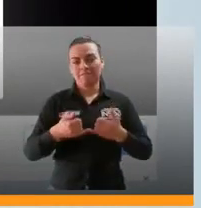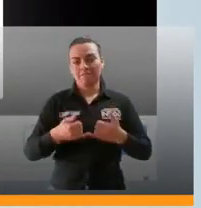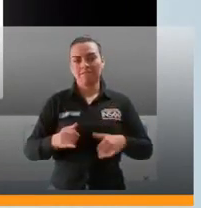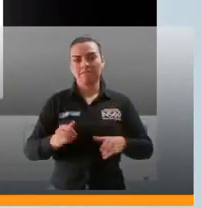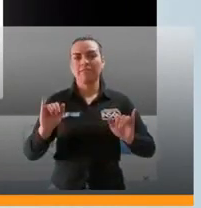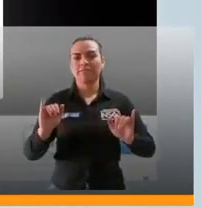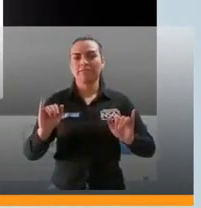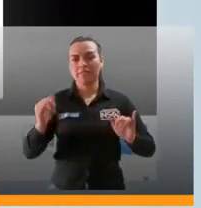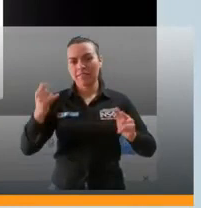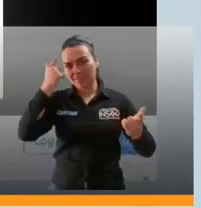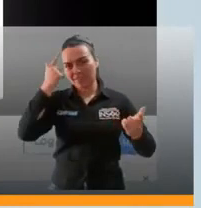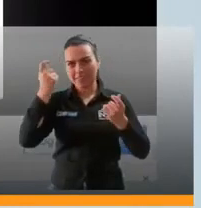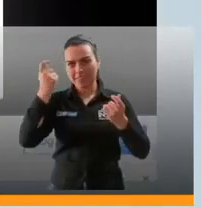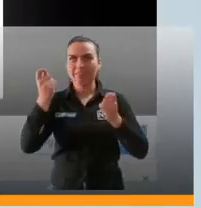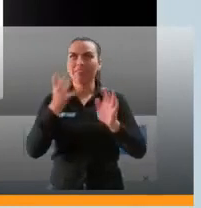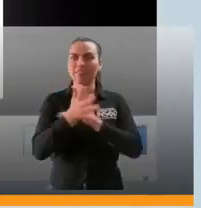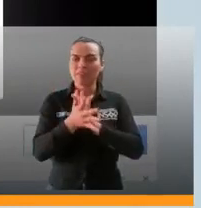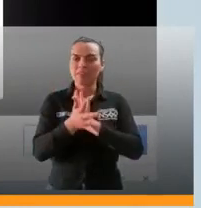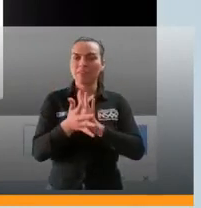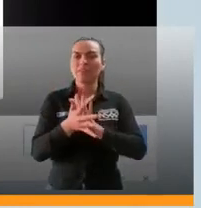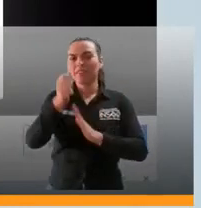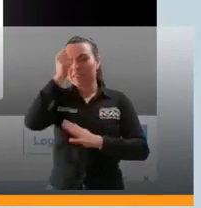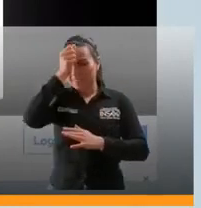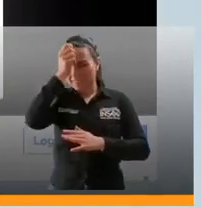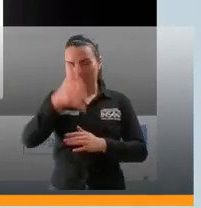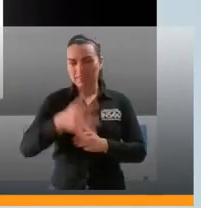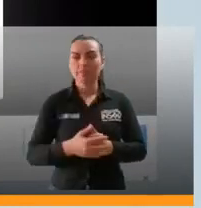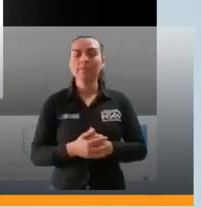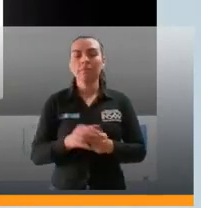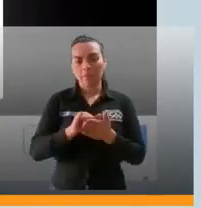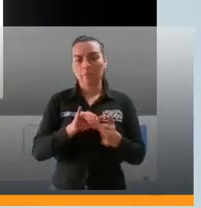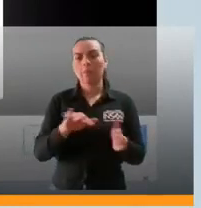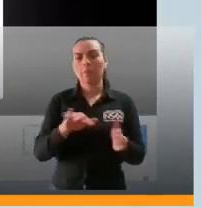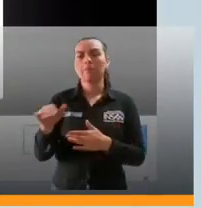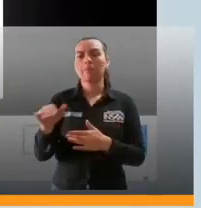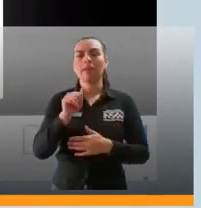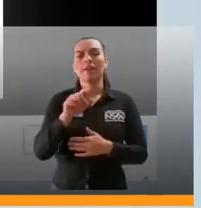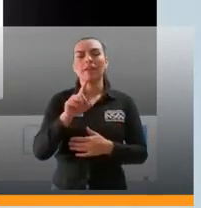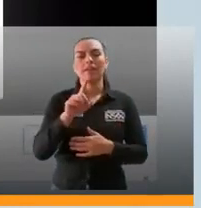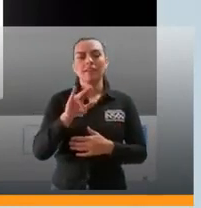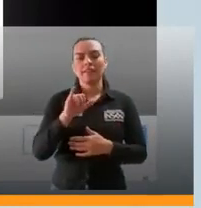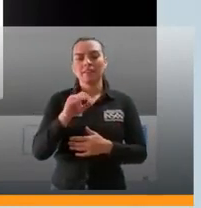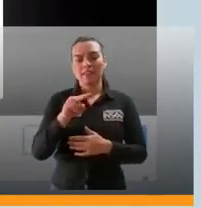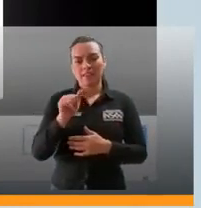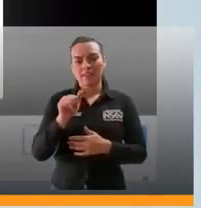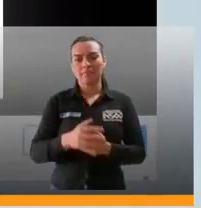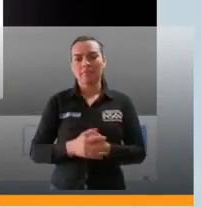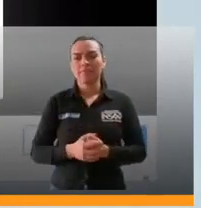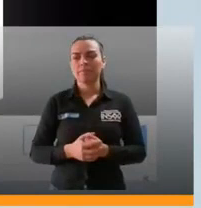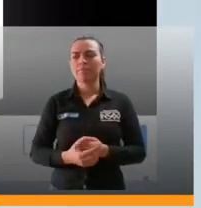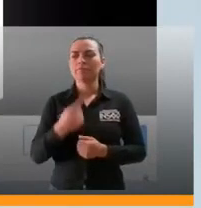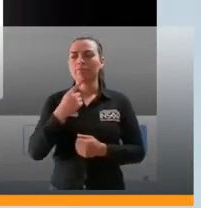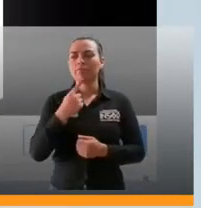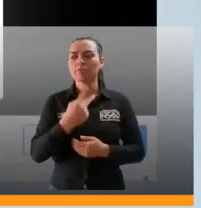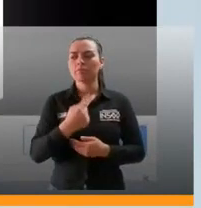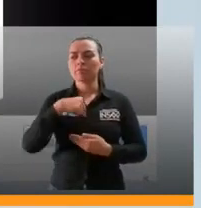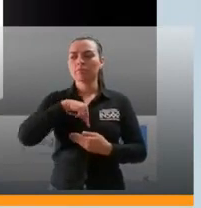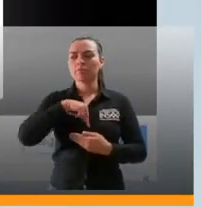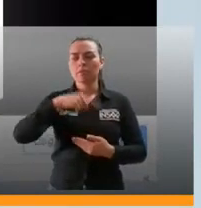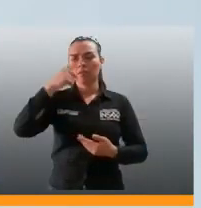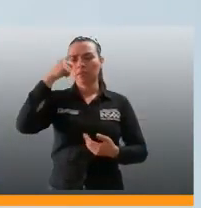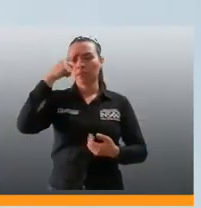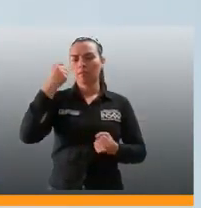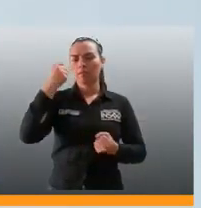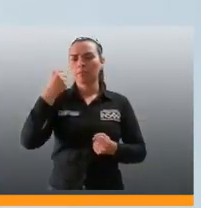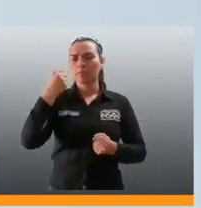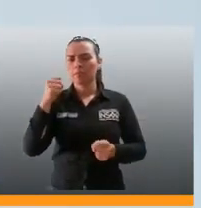de estas estrategias didácticas que tenemos. Entonces, para Adriana Quimbayo, me preocupa la diversidad de los estilos y